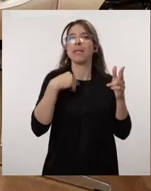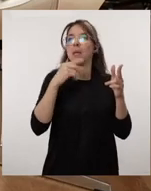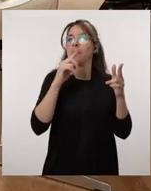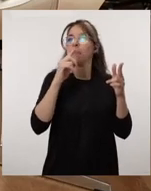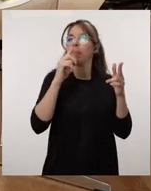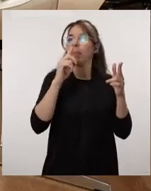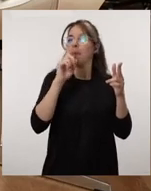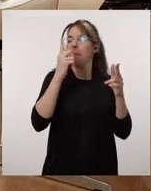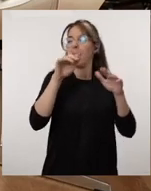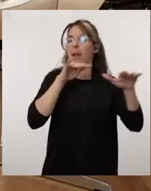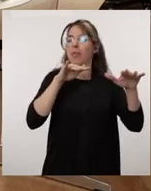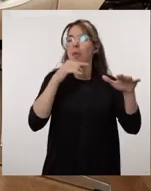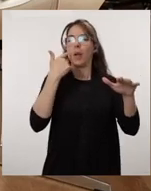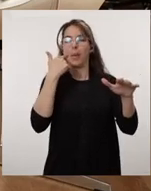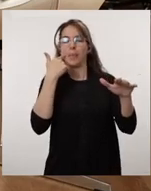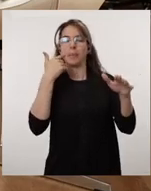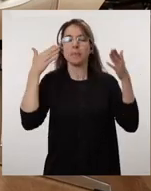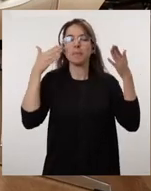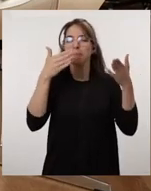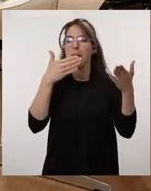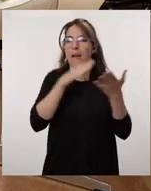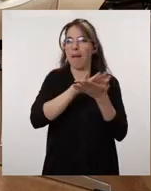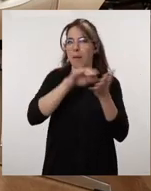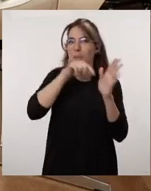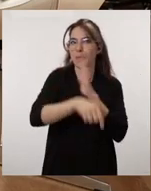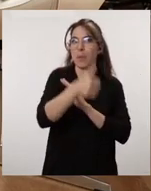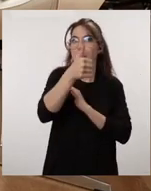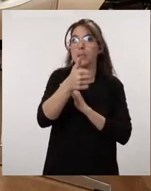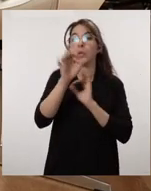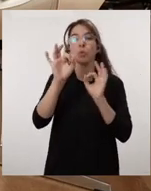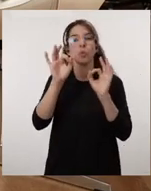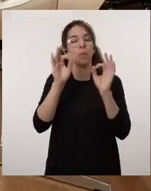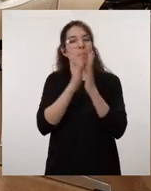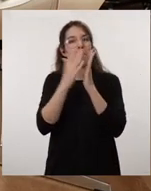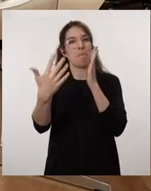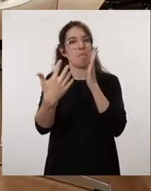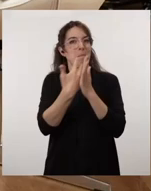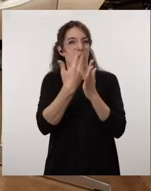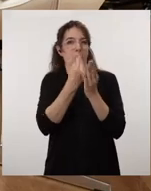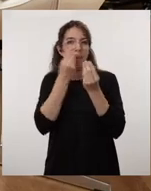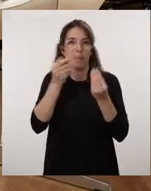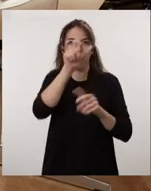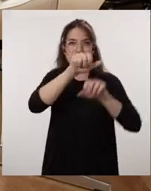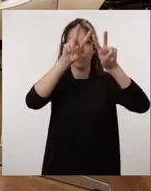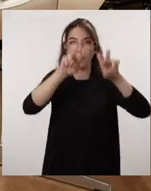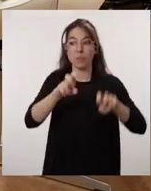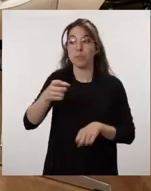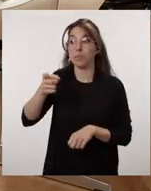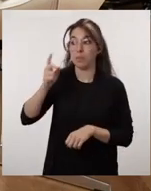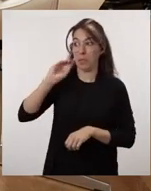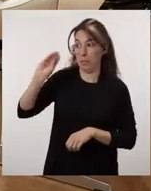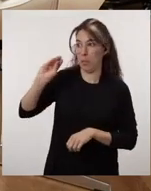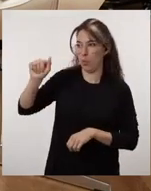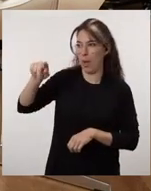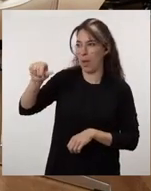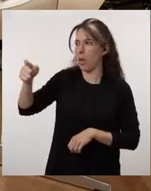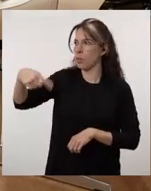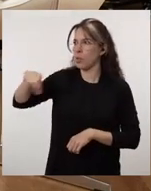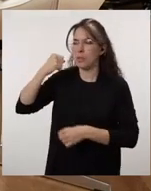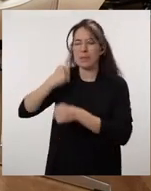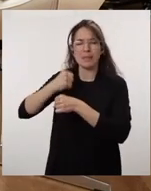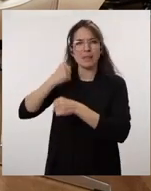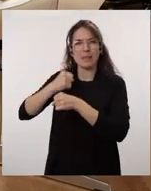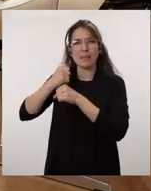contabas en este manual de bienvenida a los investigadores te voy a preguntar a habéis trabajado muy intensamente en ese manual